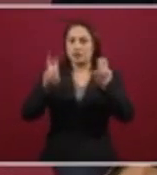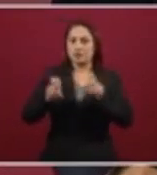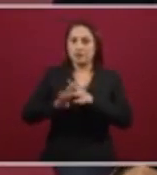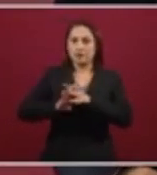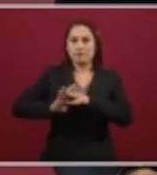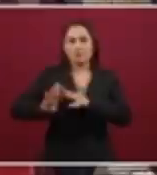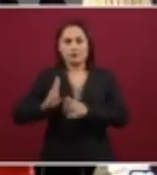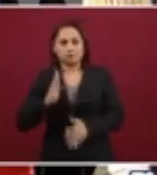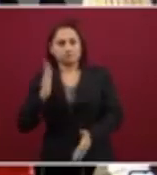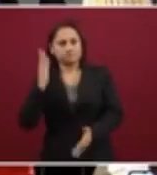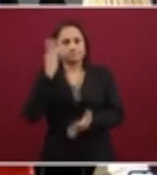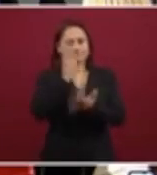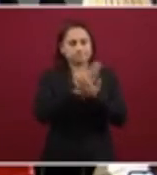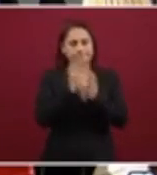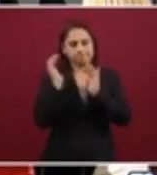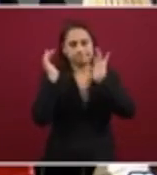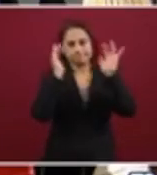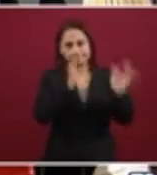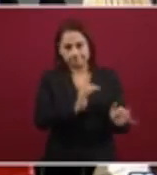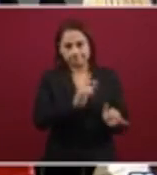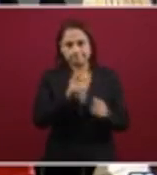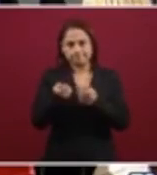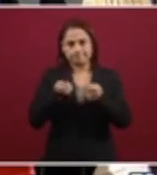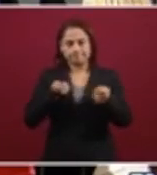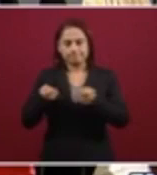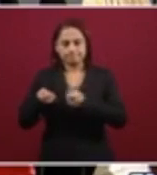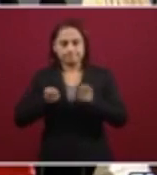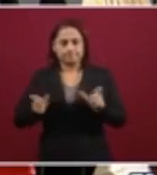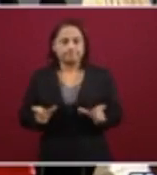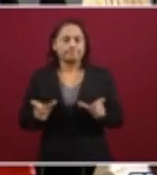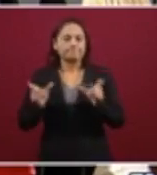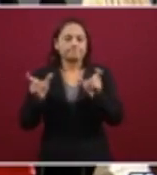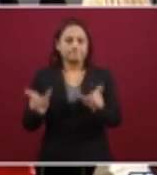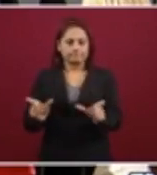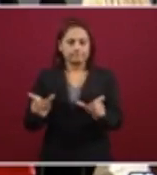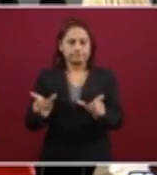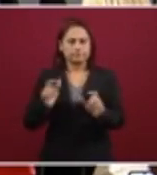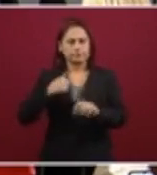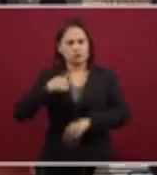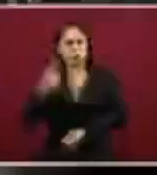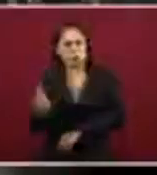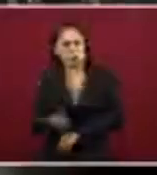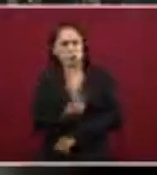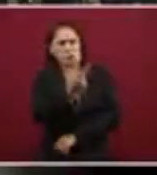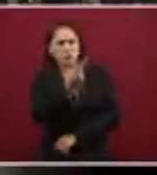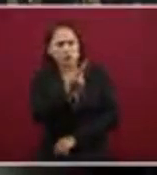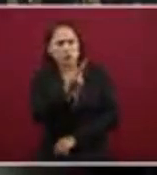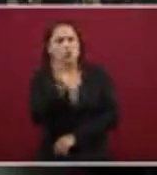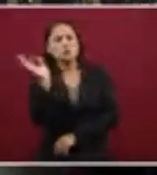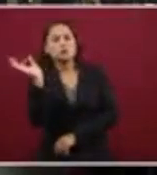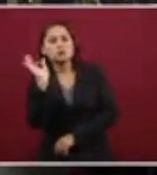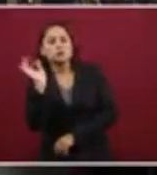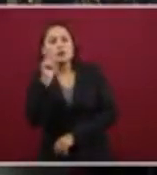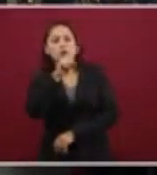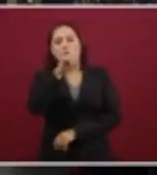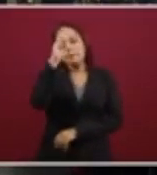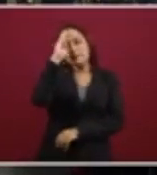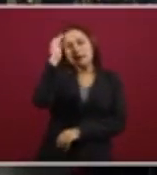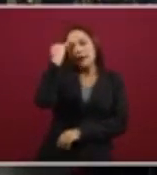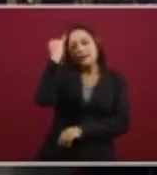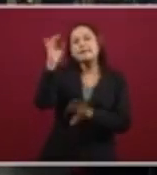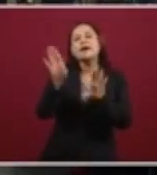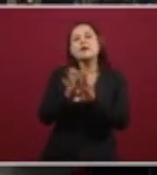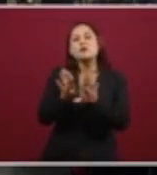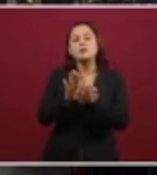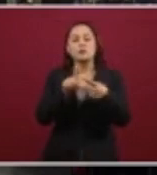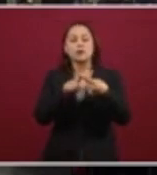las tres posturas de México por si aprobamos, por si reprobamos o por si nos da un aplazamiento